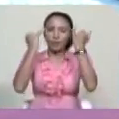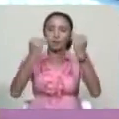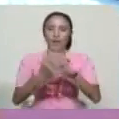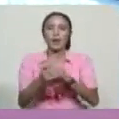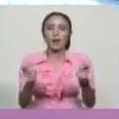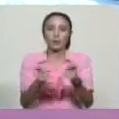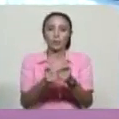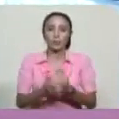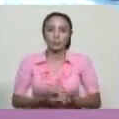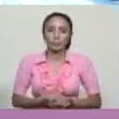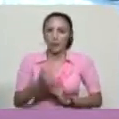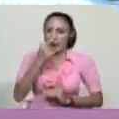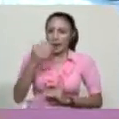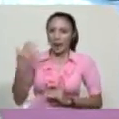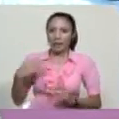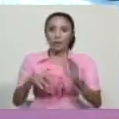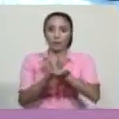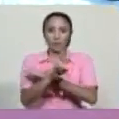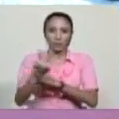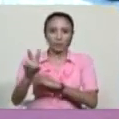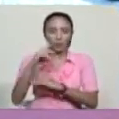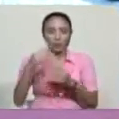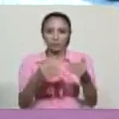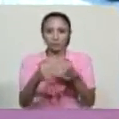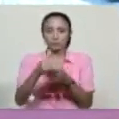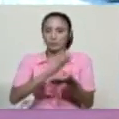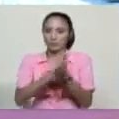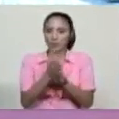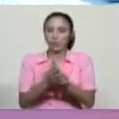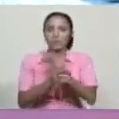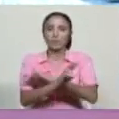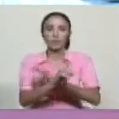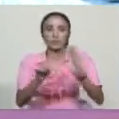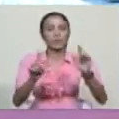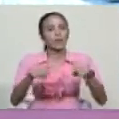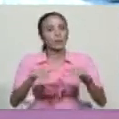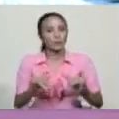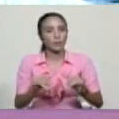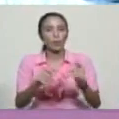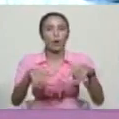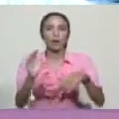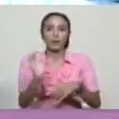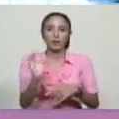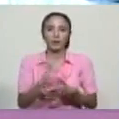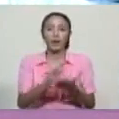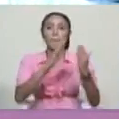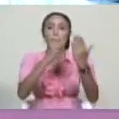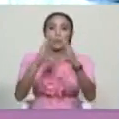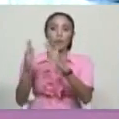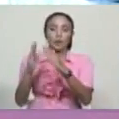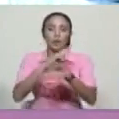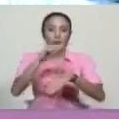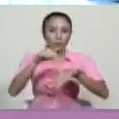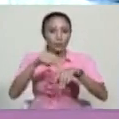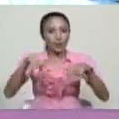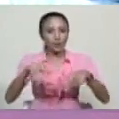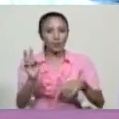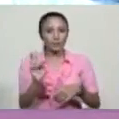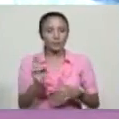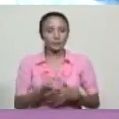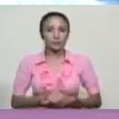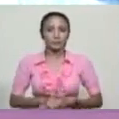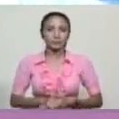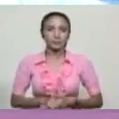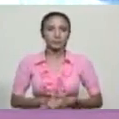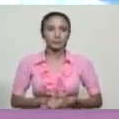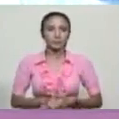desde el pasado día 22 y concluye el próximo 26 aquí en la Biblioteca Nacional de Venezuela.